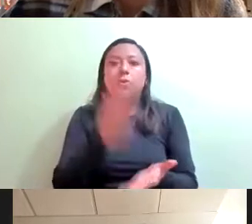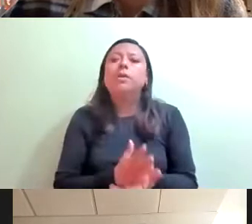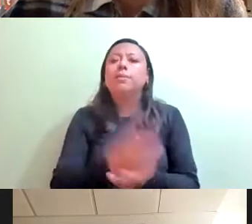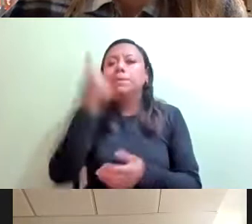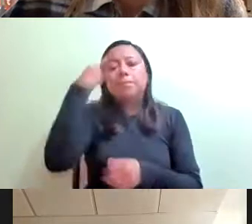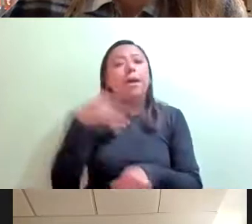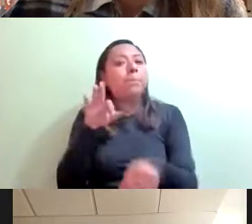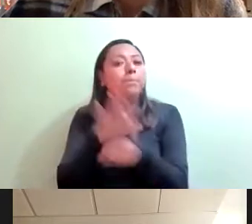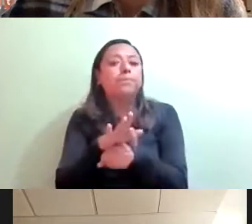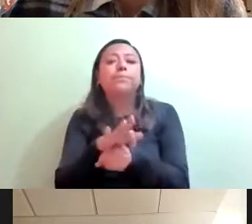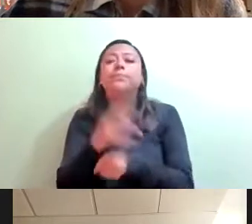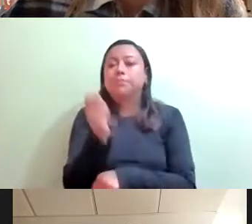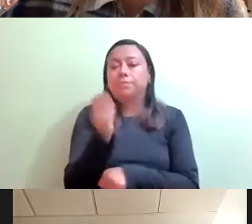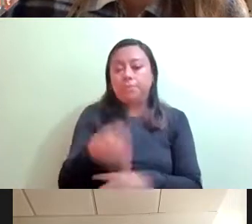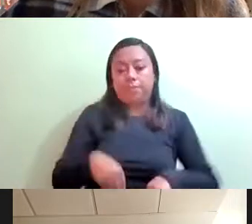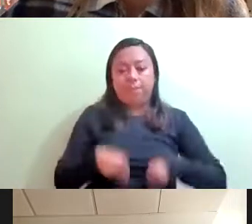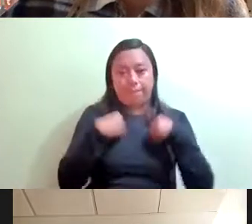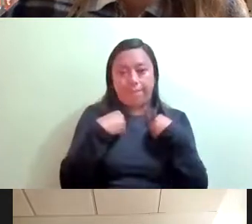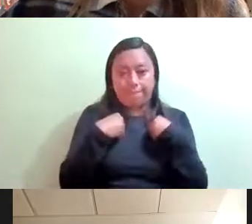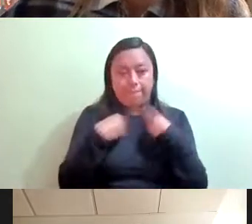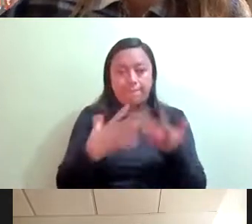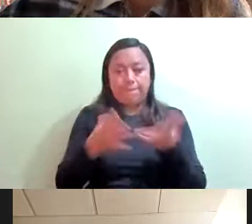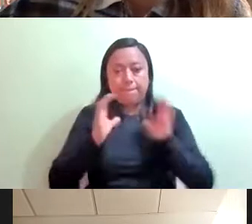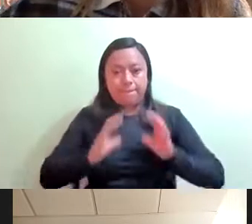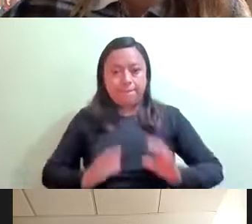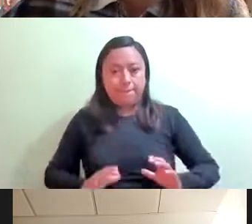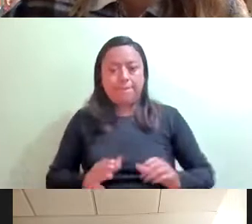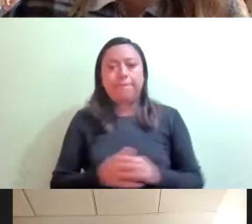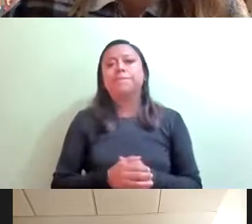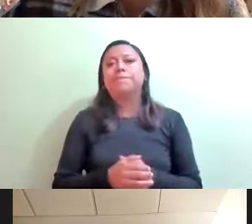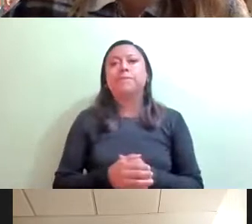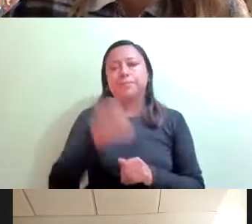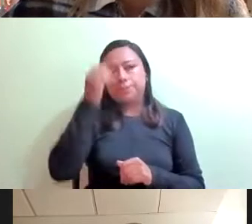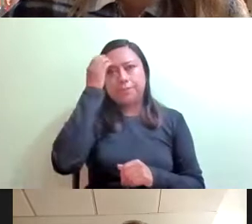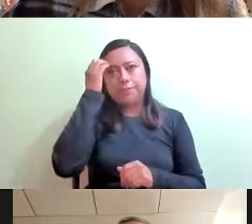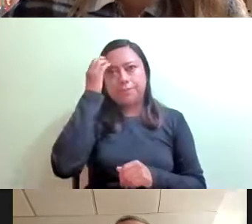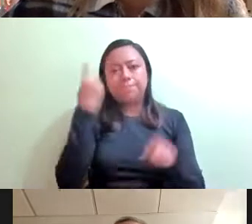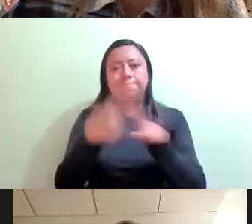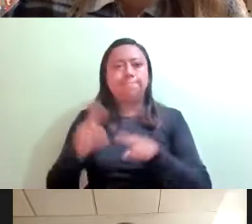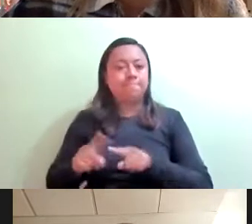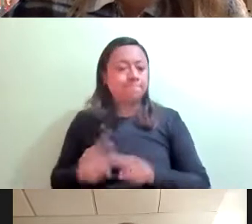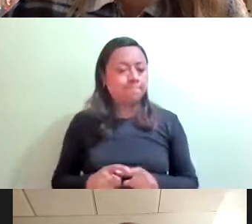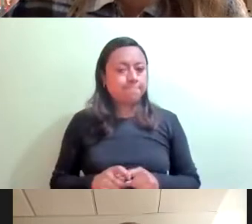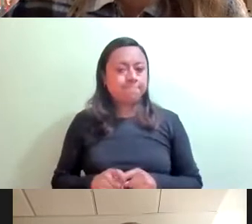proteger la vida, el cuerpo, las elementales